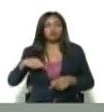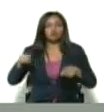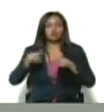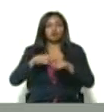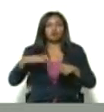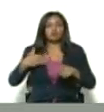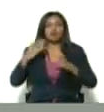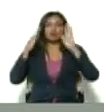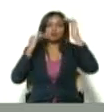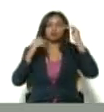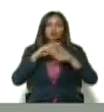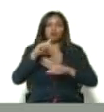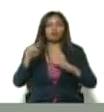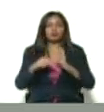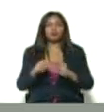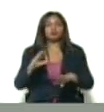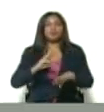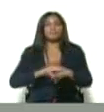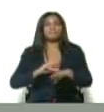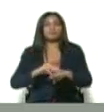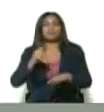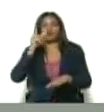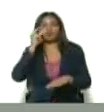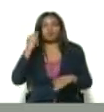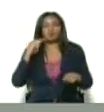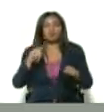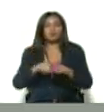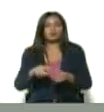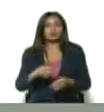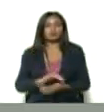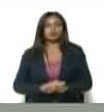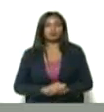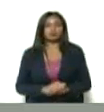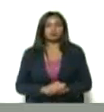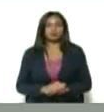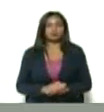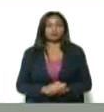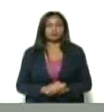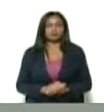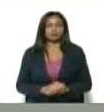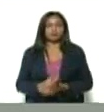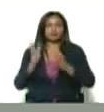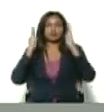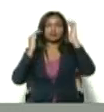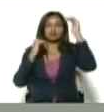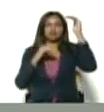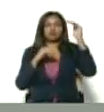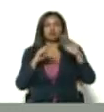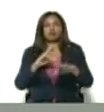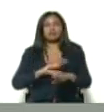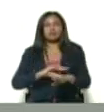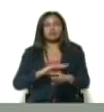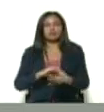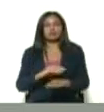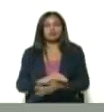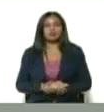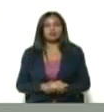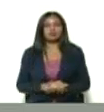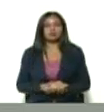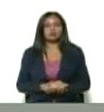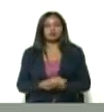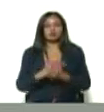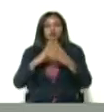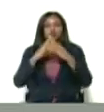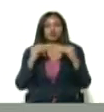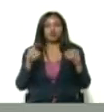poder atenderlo médicamente, con los médicos, atenderlo con las medicinas y con todo